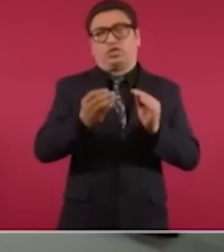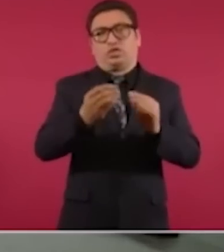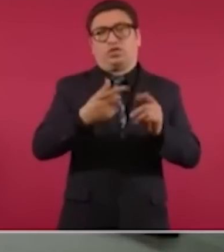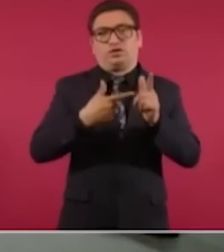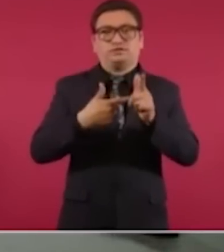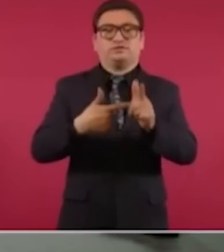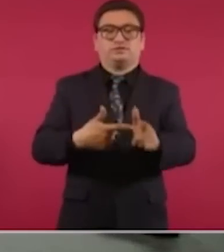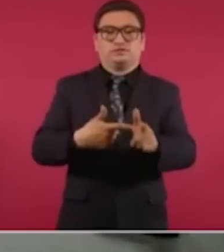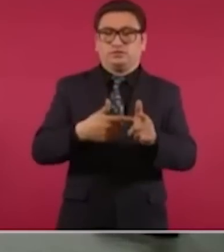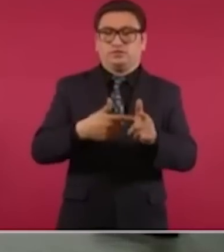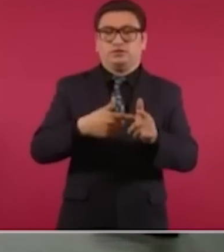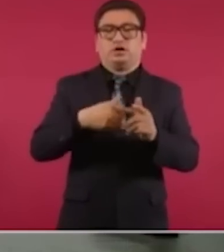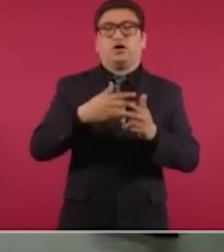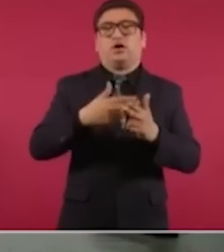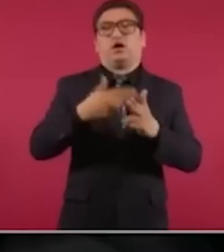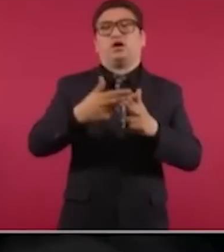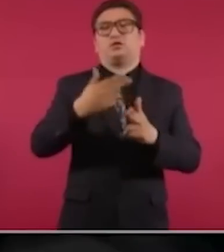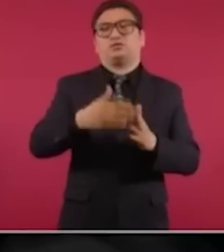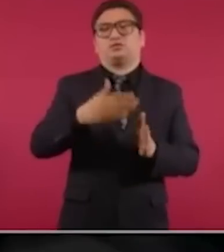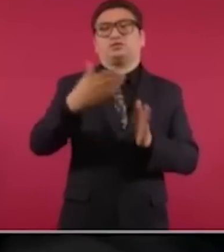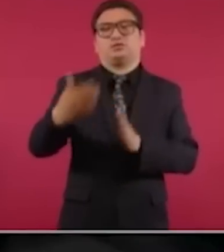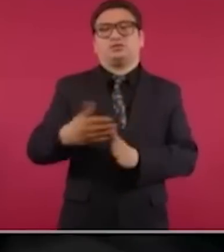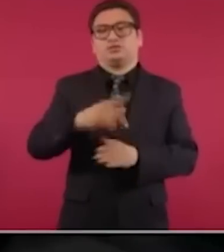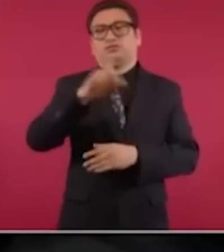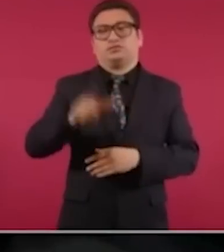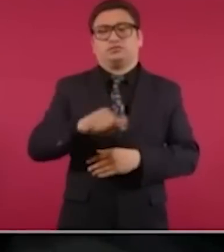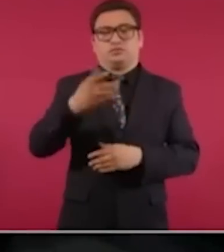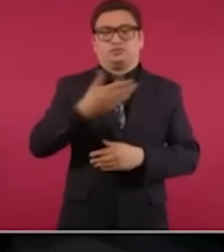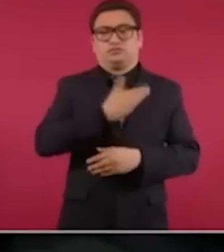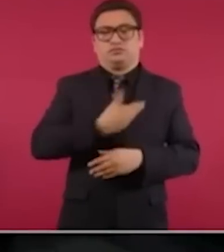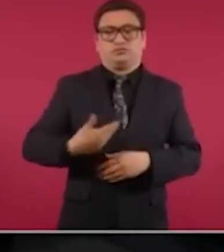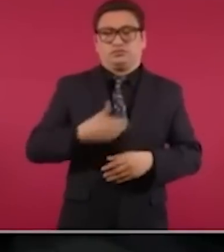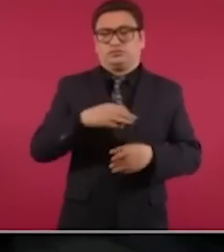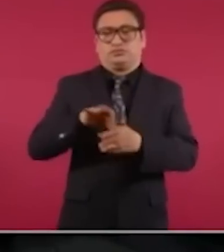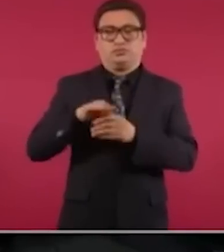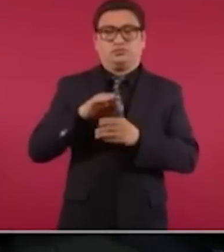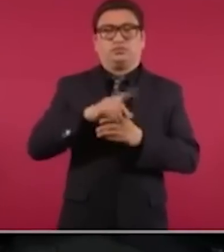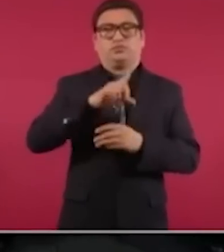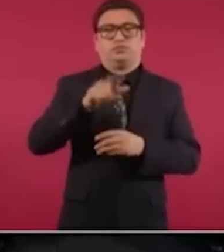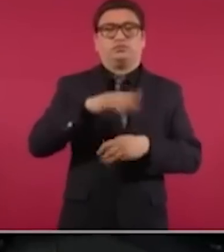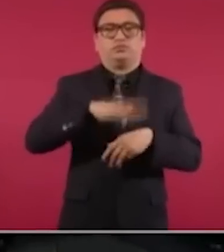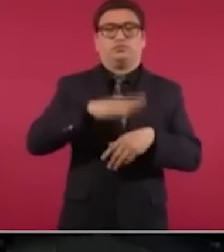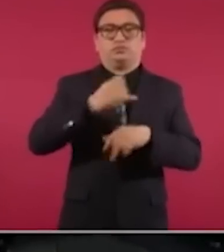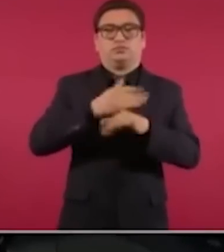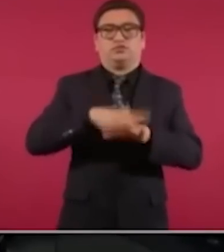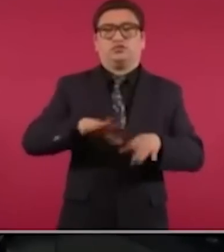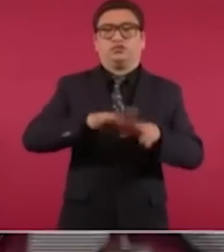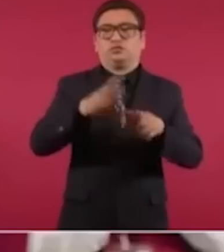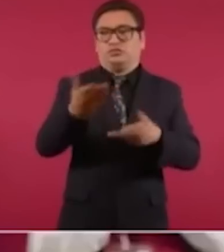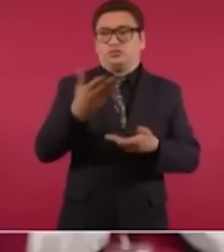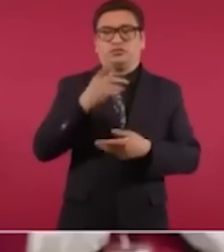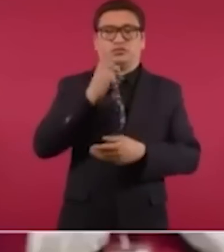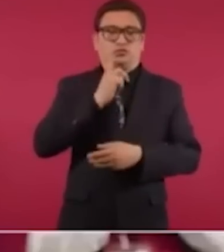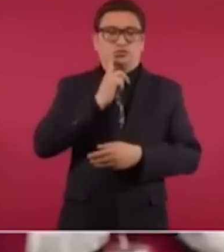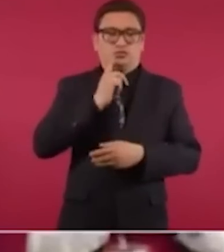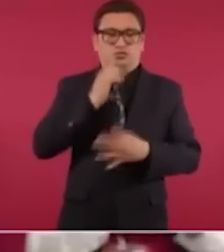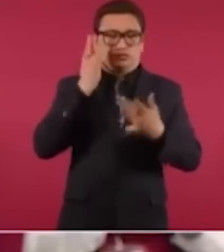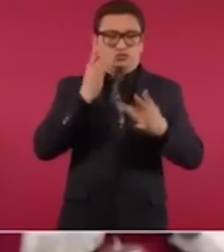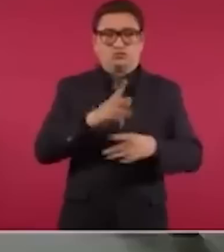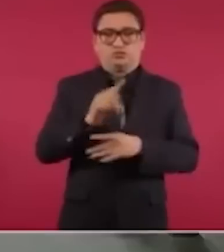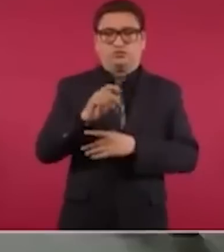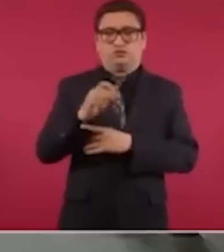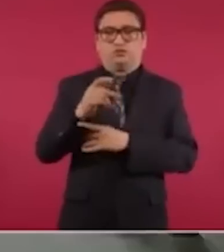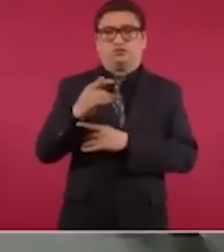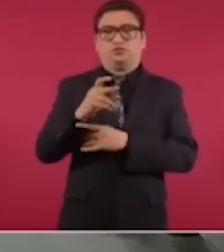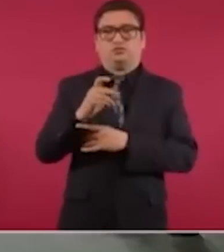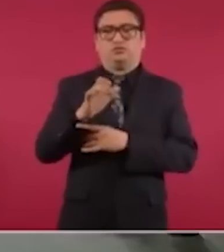a un arbitraje sino hasta después de las elecciones presidenciales y pues más datos no respecto a este anuncio de de la renuncia de Tatiana clouthier